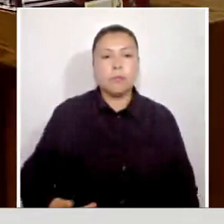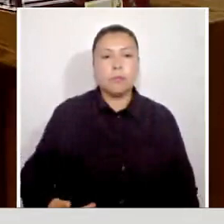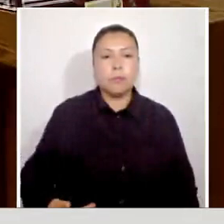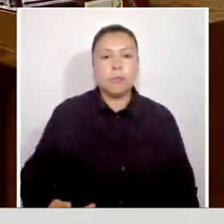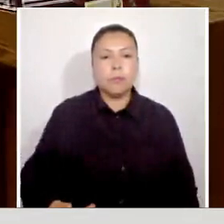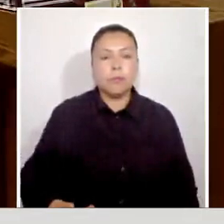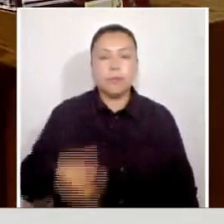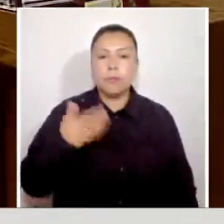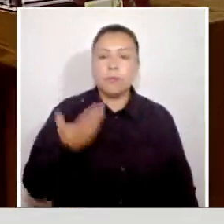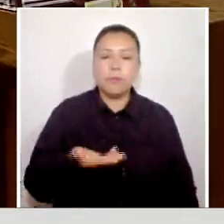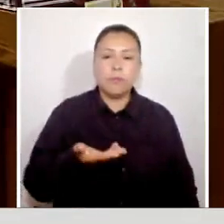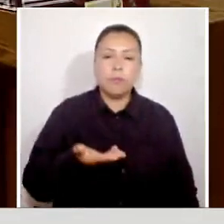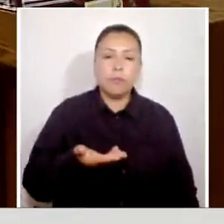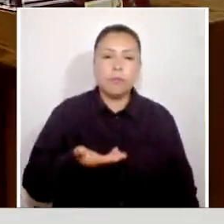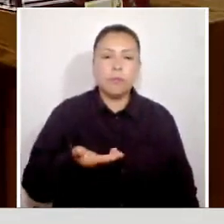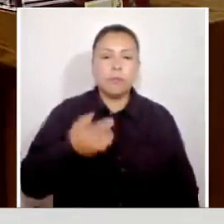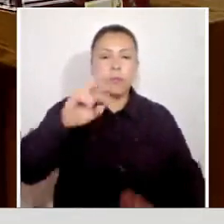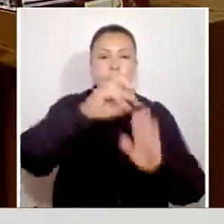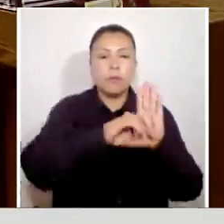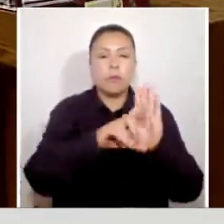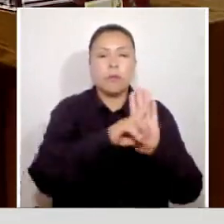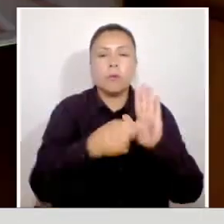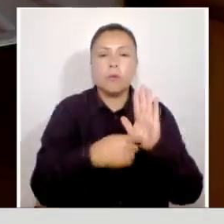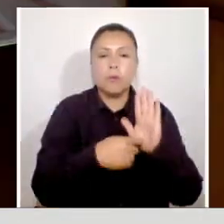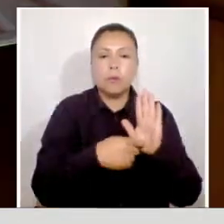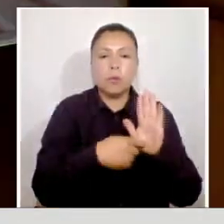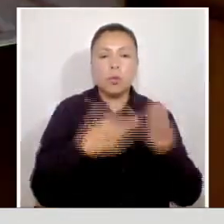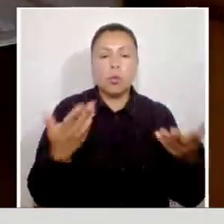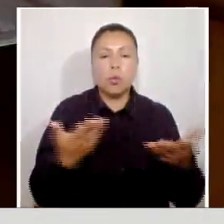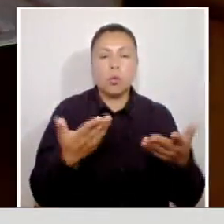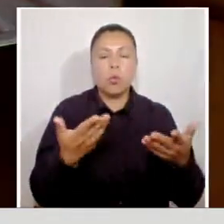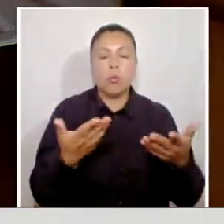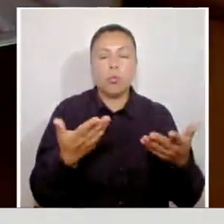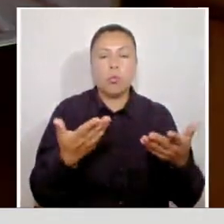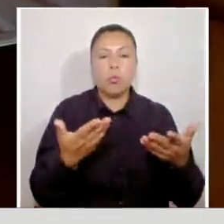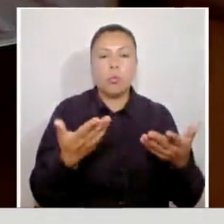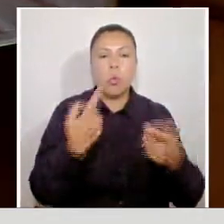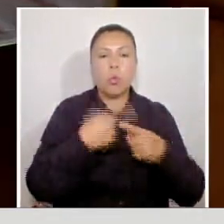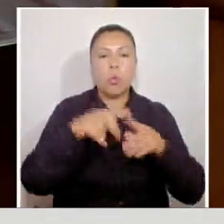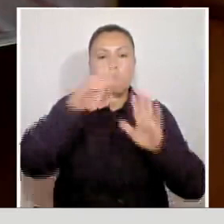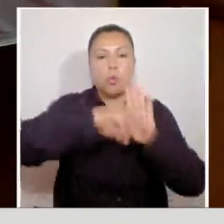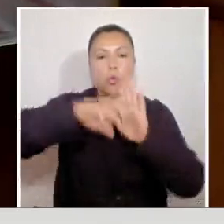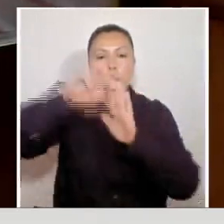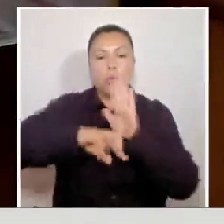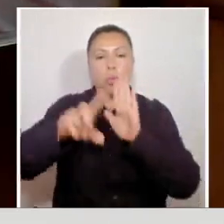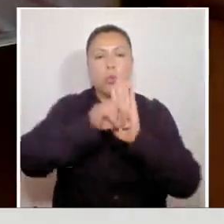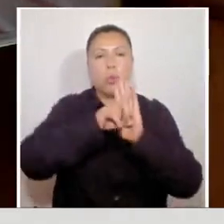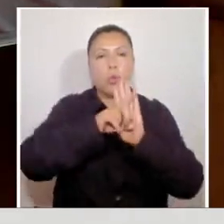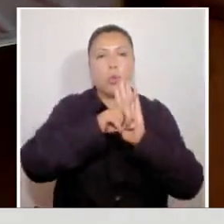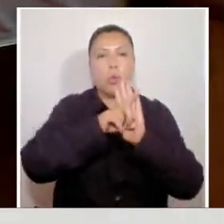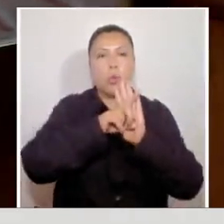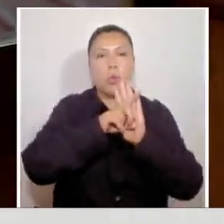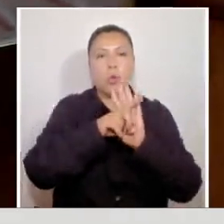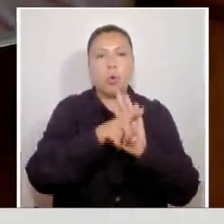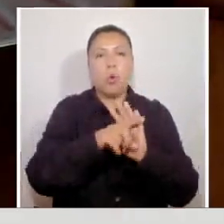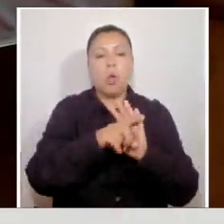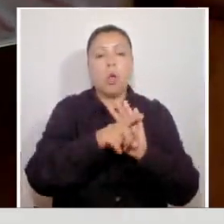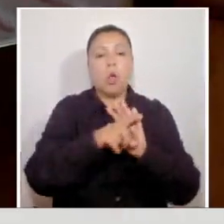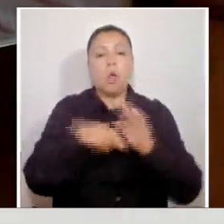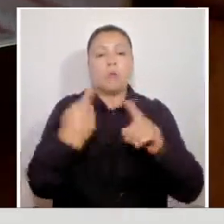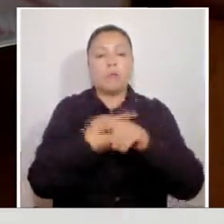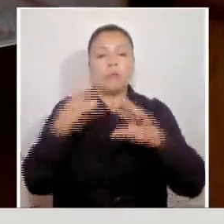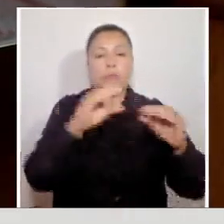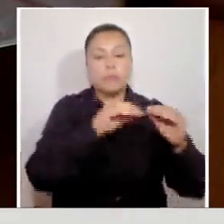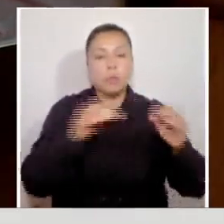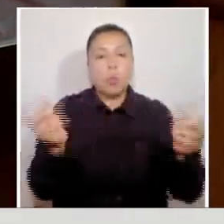presidente este proyecto de ley como muchos de los proyectos de ley que pasan por las comisiones Porque todos tienen que pasar